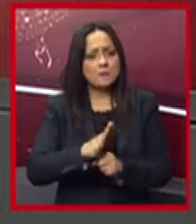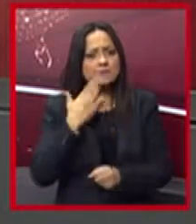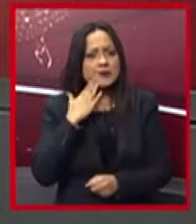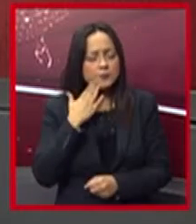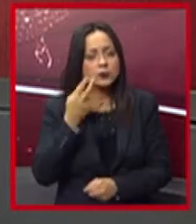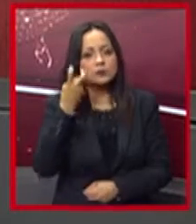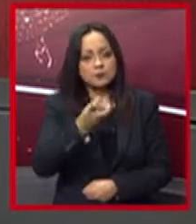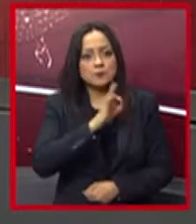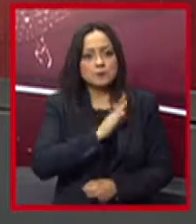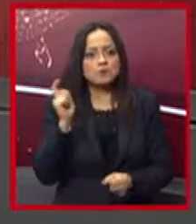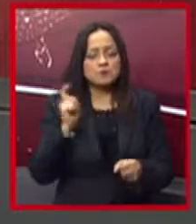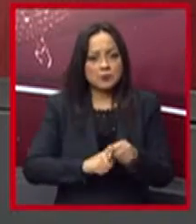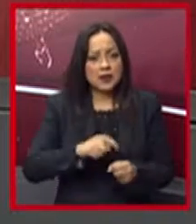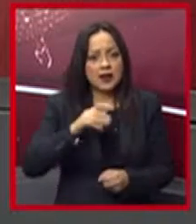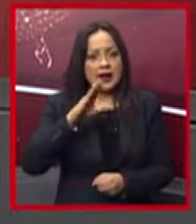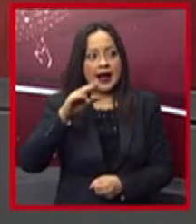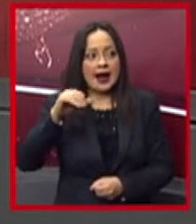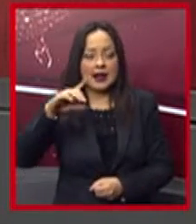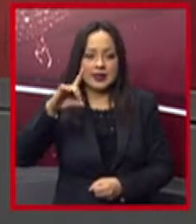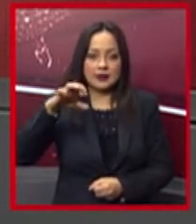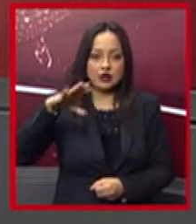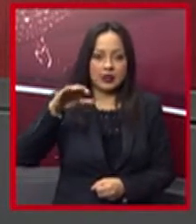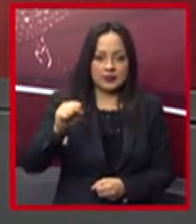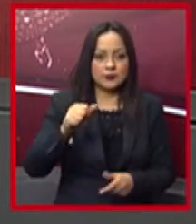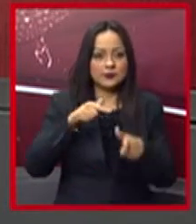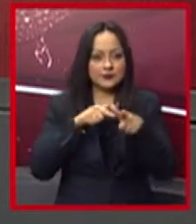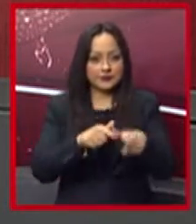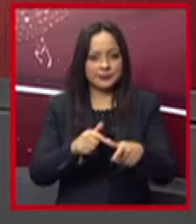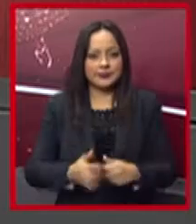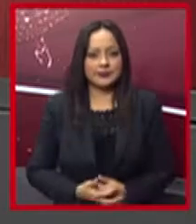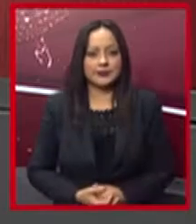Agréguenos, estamos como Canal del Congreso. Continuamos.